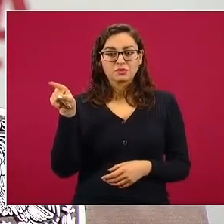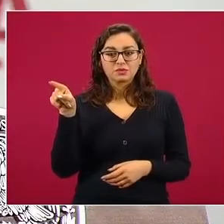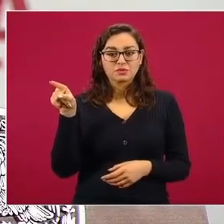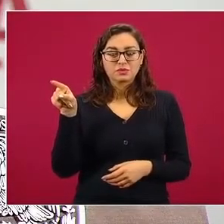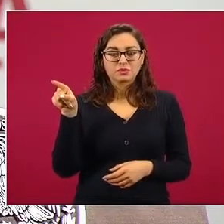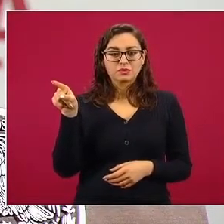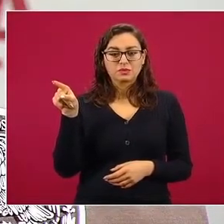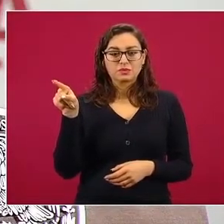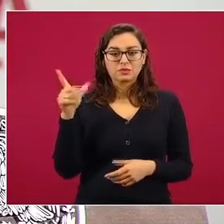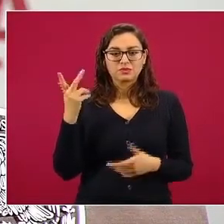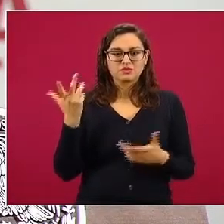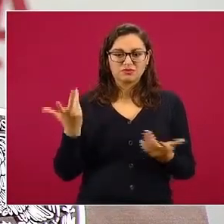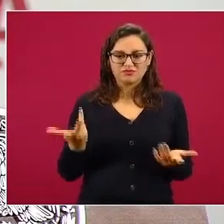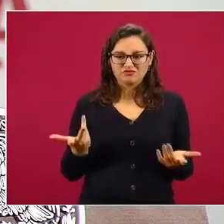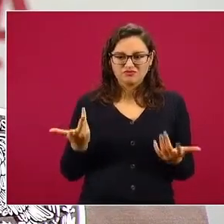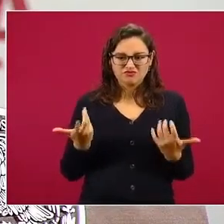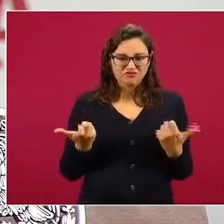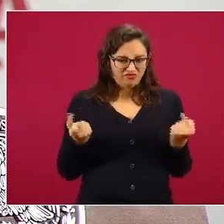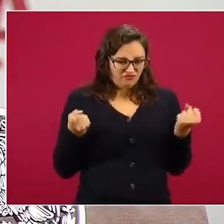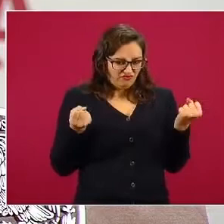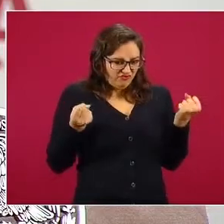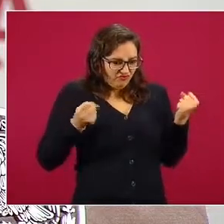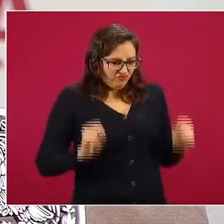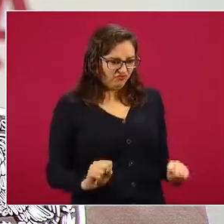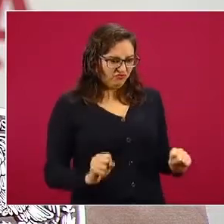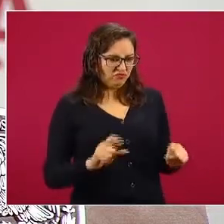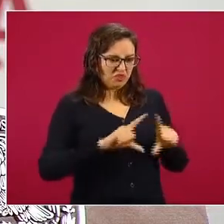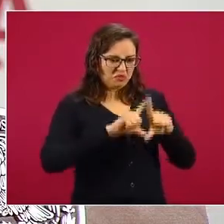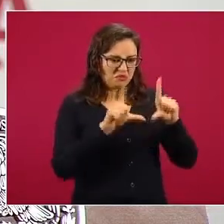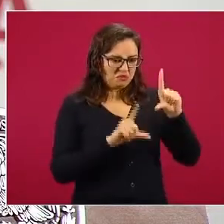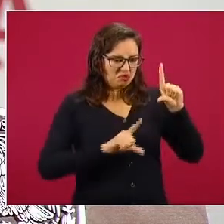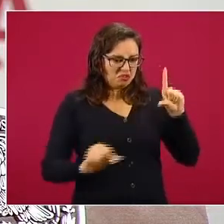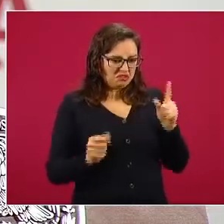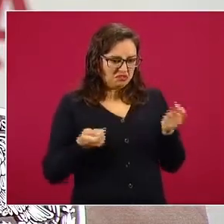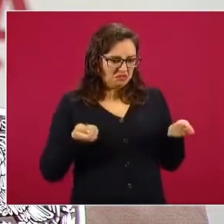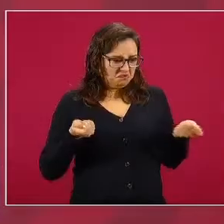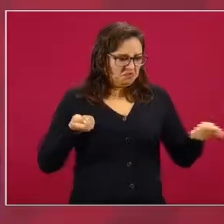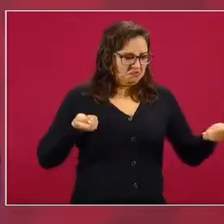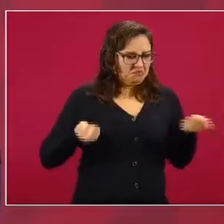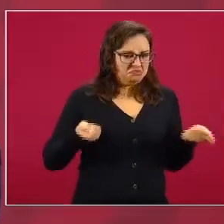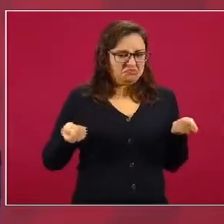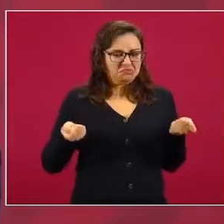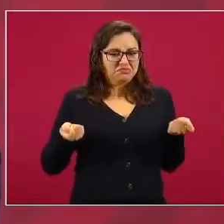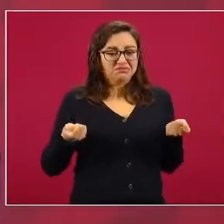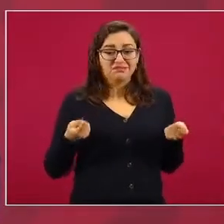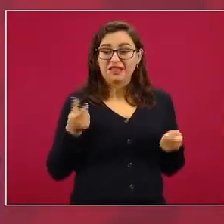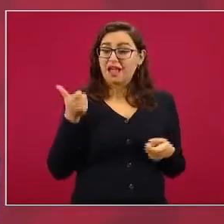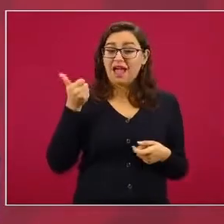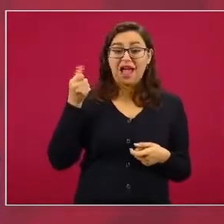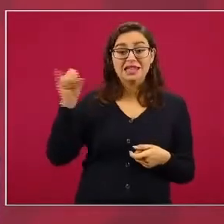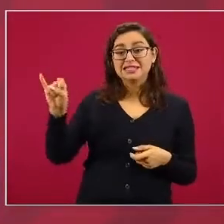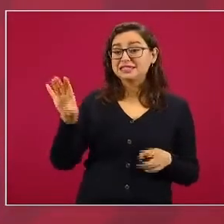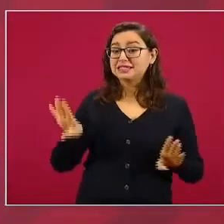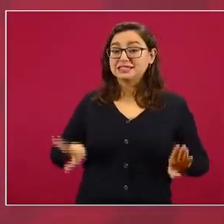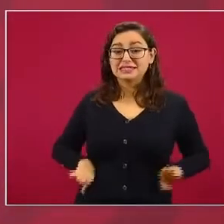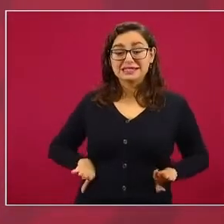de dominación colonial que no